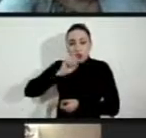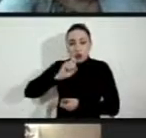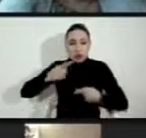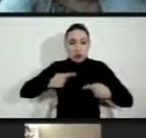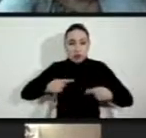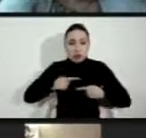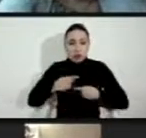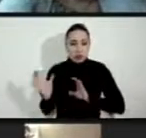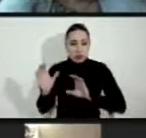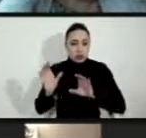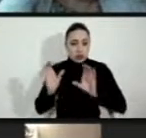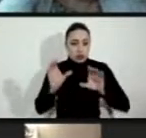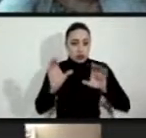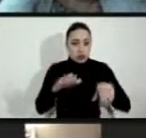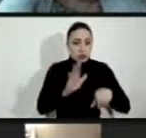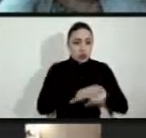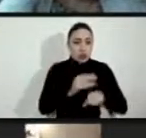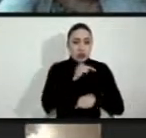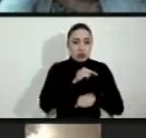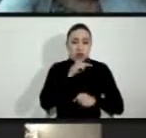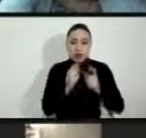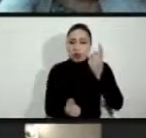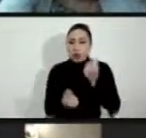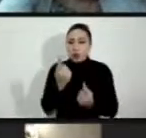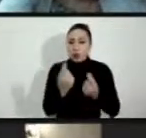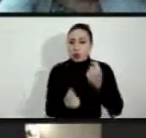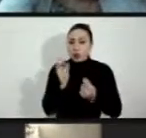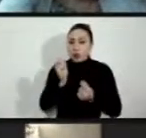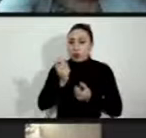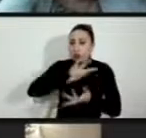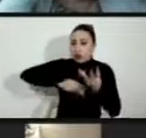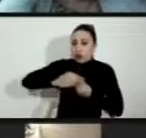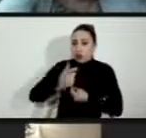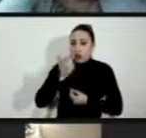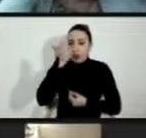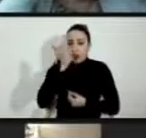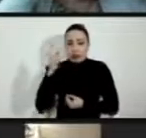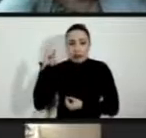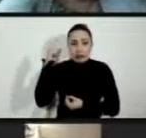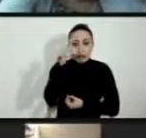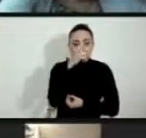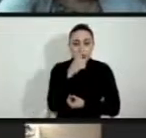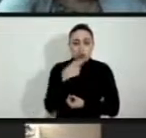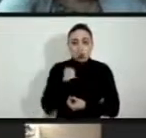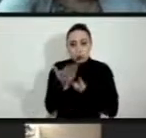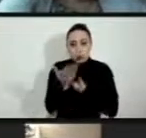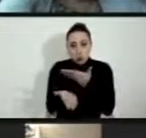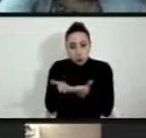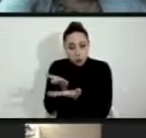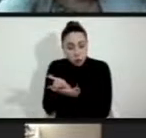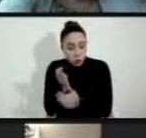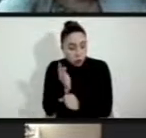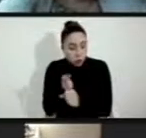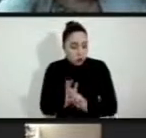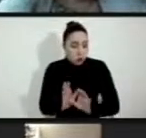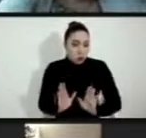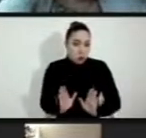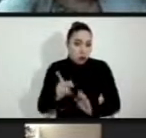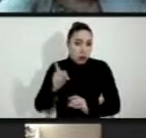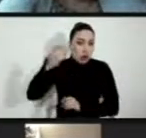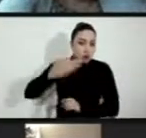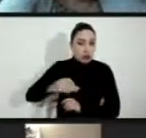para quienes han perdido sus fuentes de ingreso, le propongo, diputado Barrera, si acepta